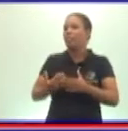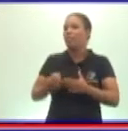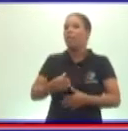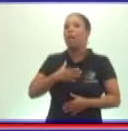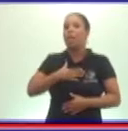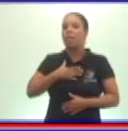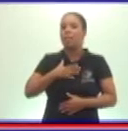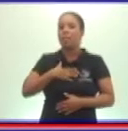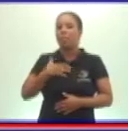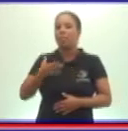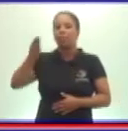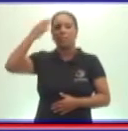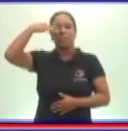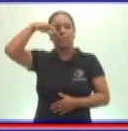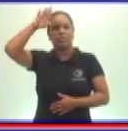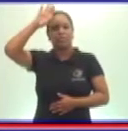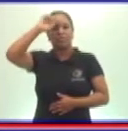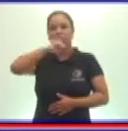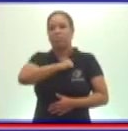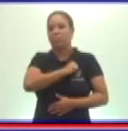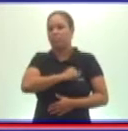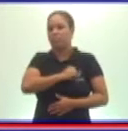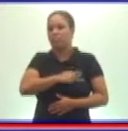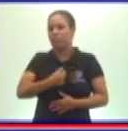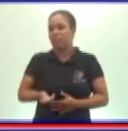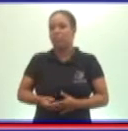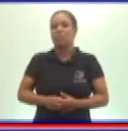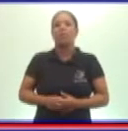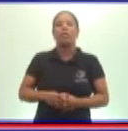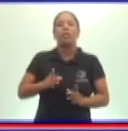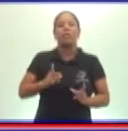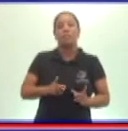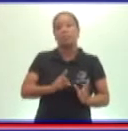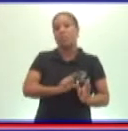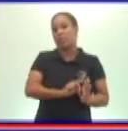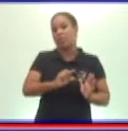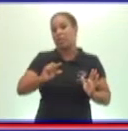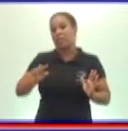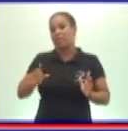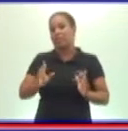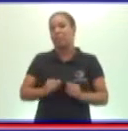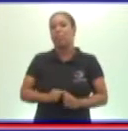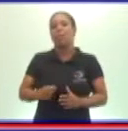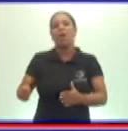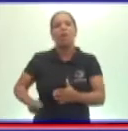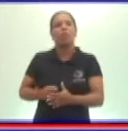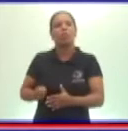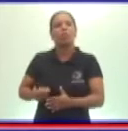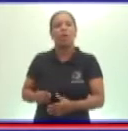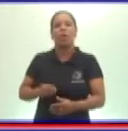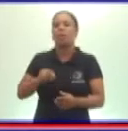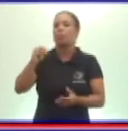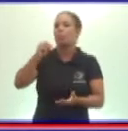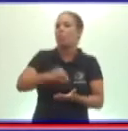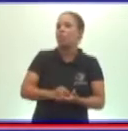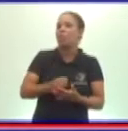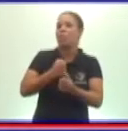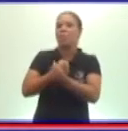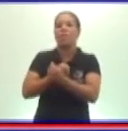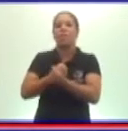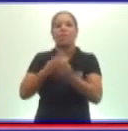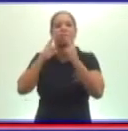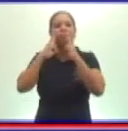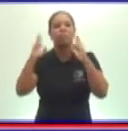de lo que es la patria y la propia expresión en términos de patriotismo para luchar y arriesgar su vida, en primera, contra la